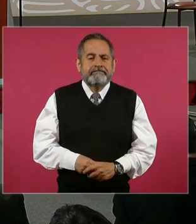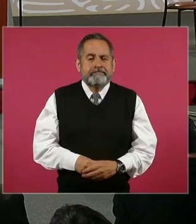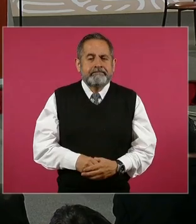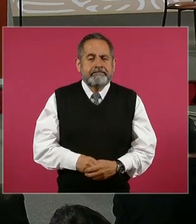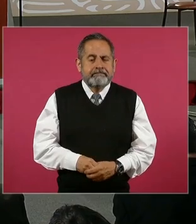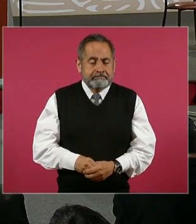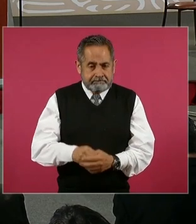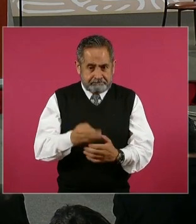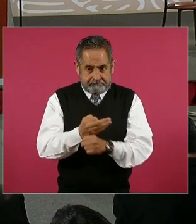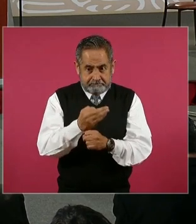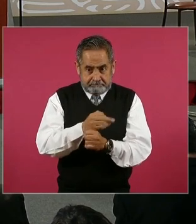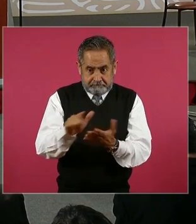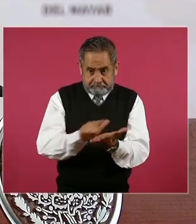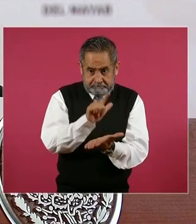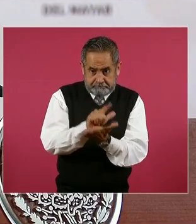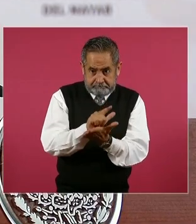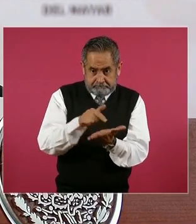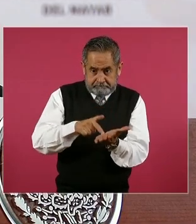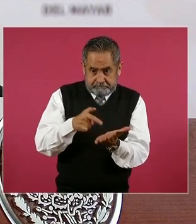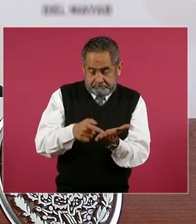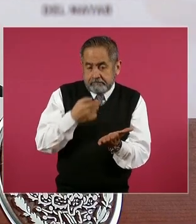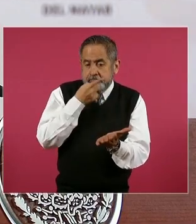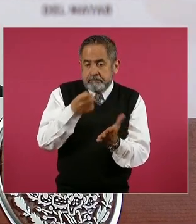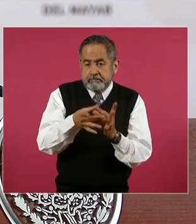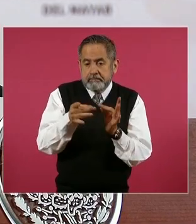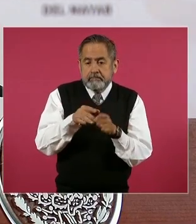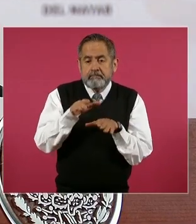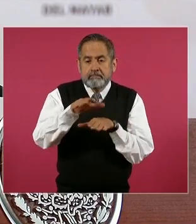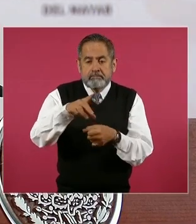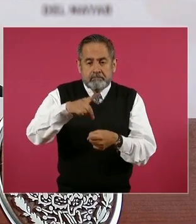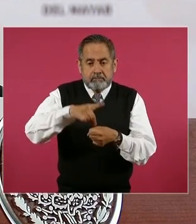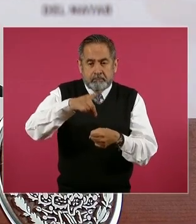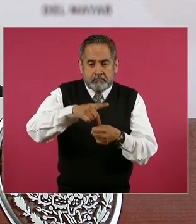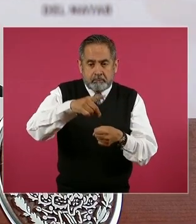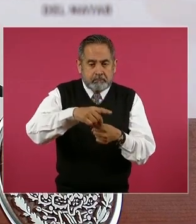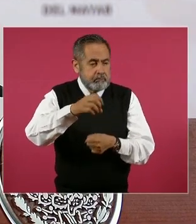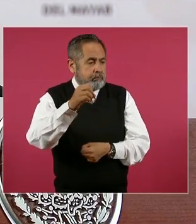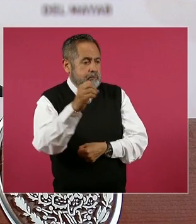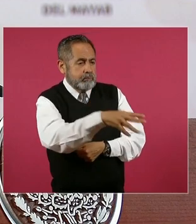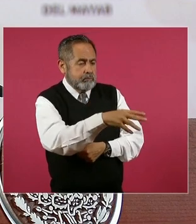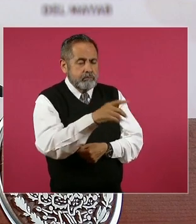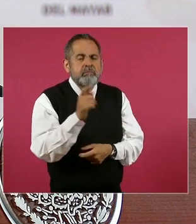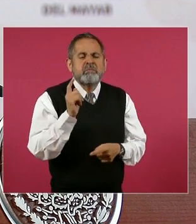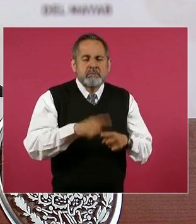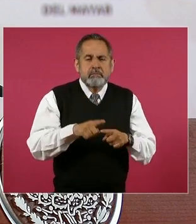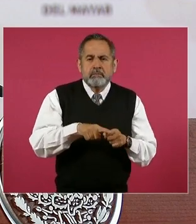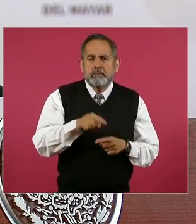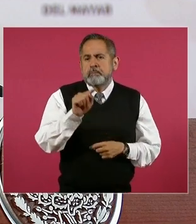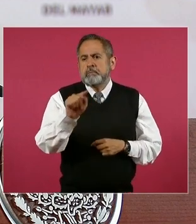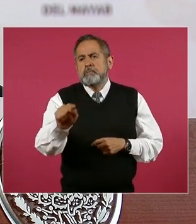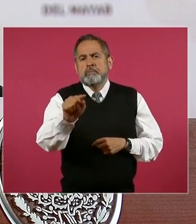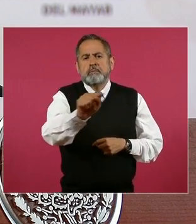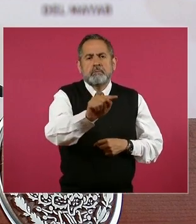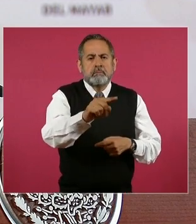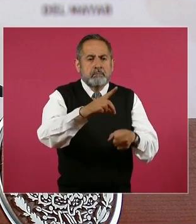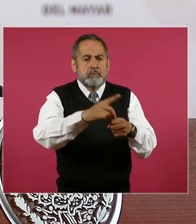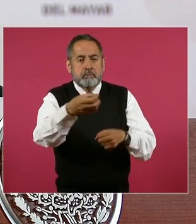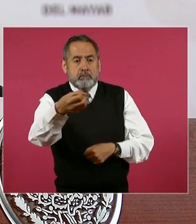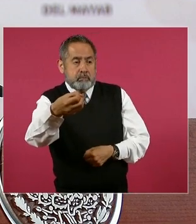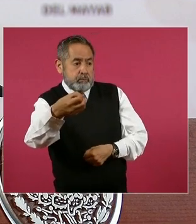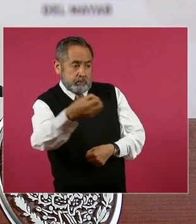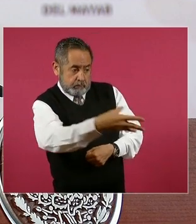eh Son objeto de una concesión fiscal se